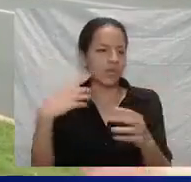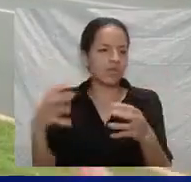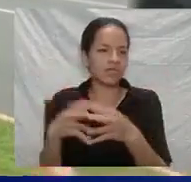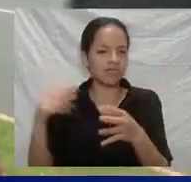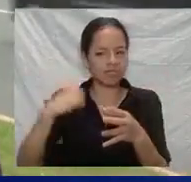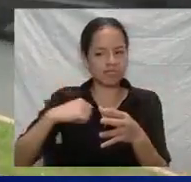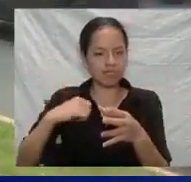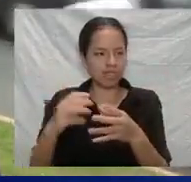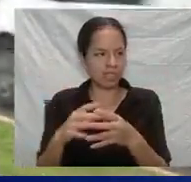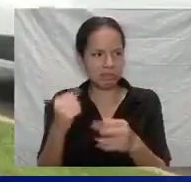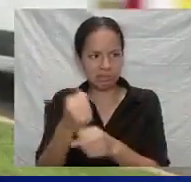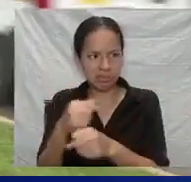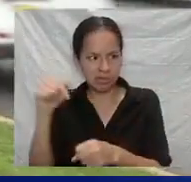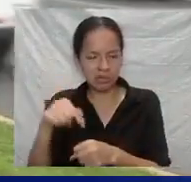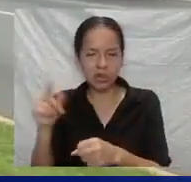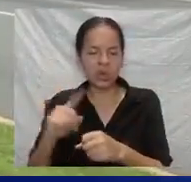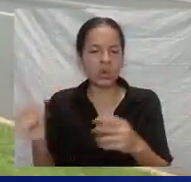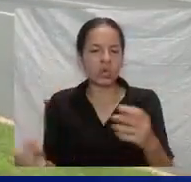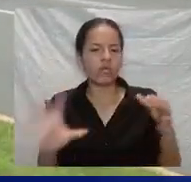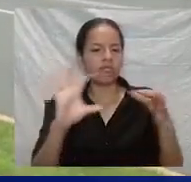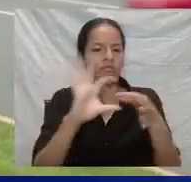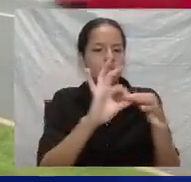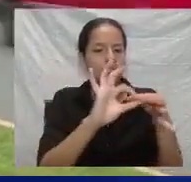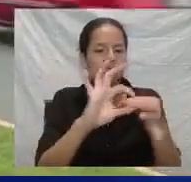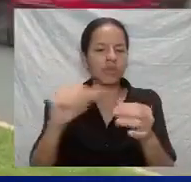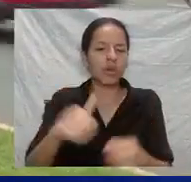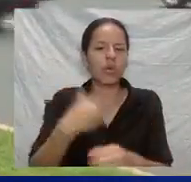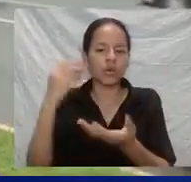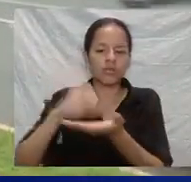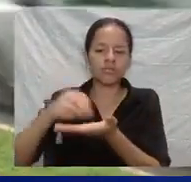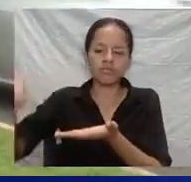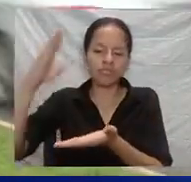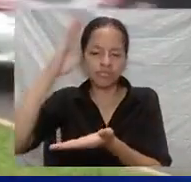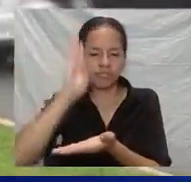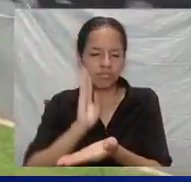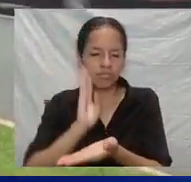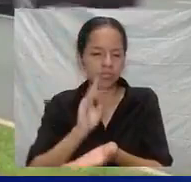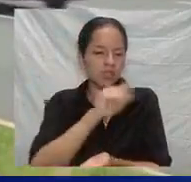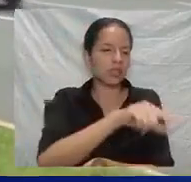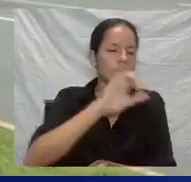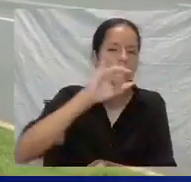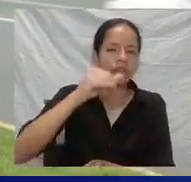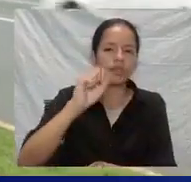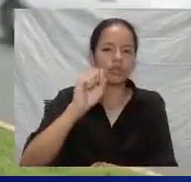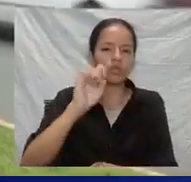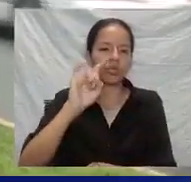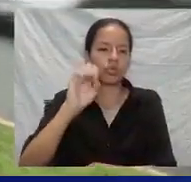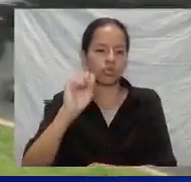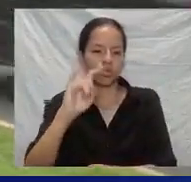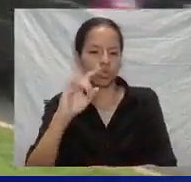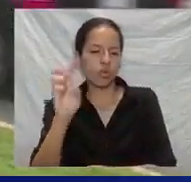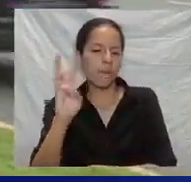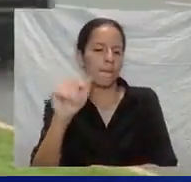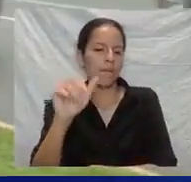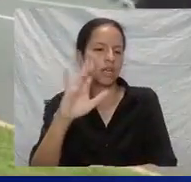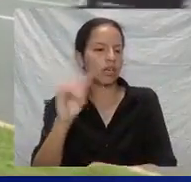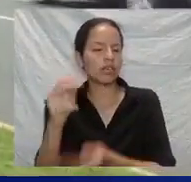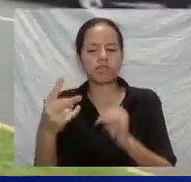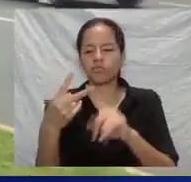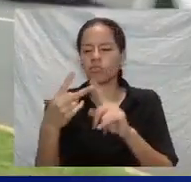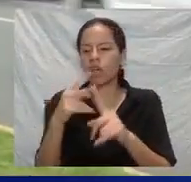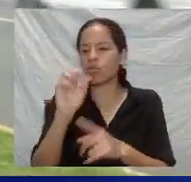sino que se ha unido a varios distritos como barranco jesús-maría surco surquillo que también están implementando estas